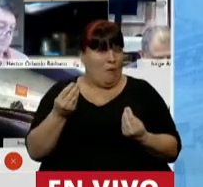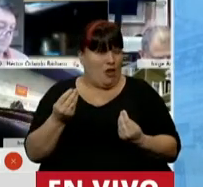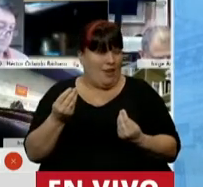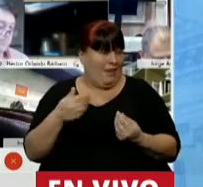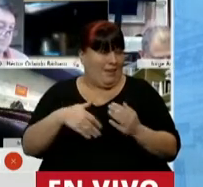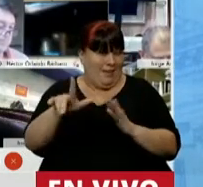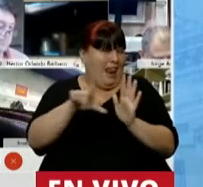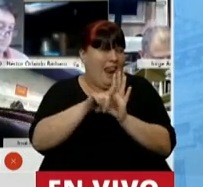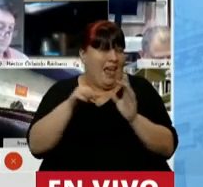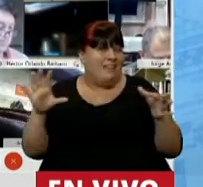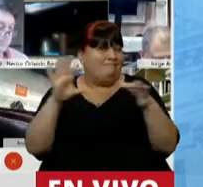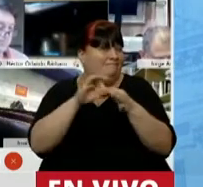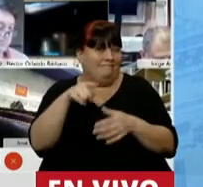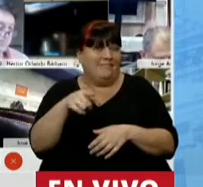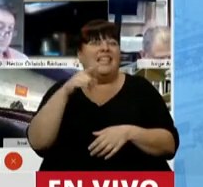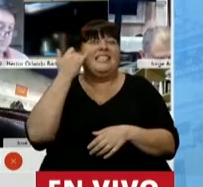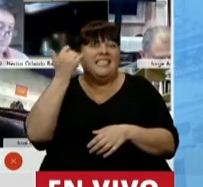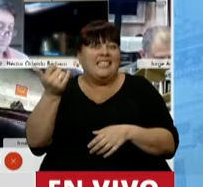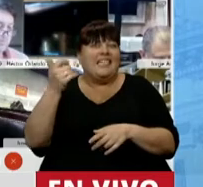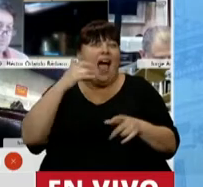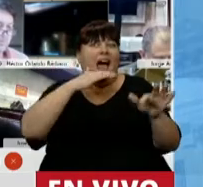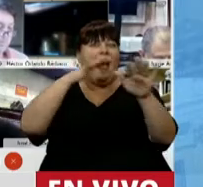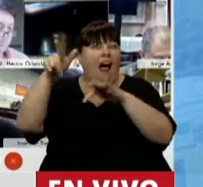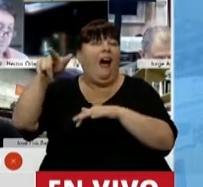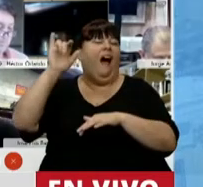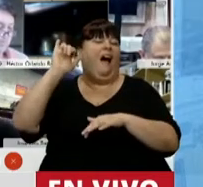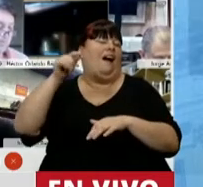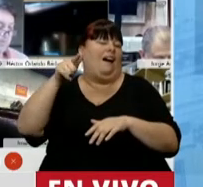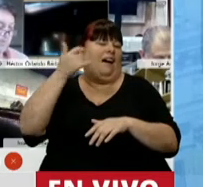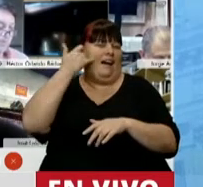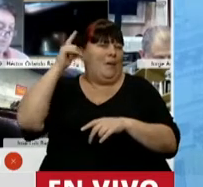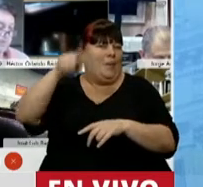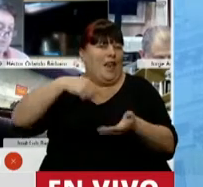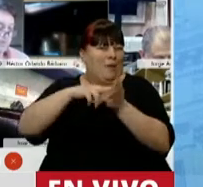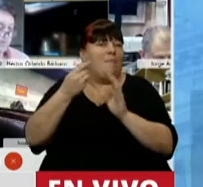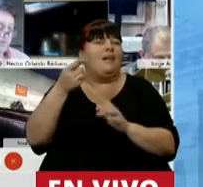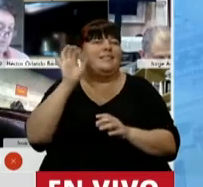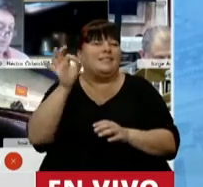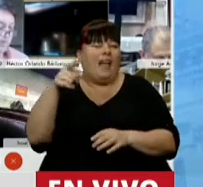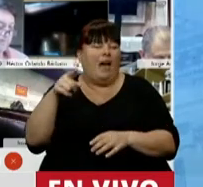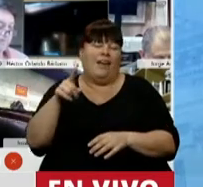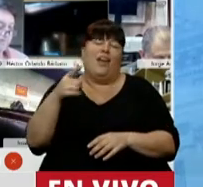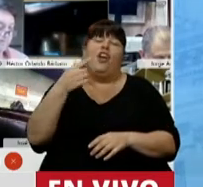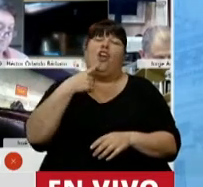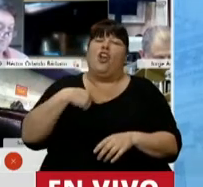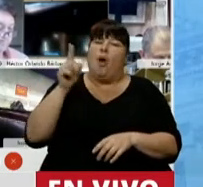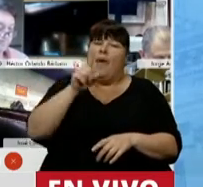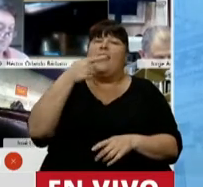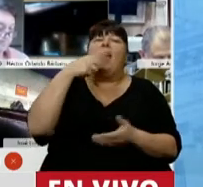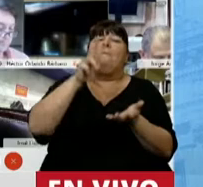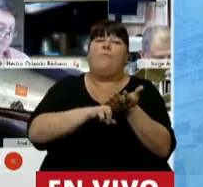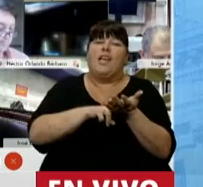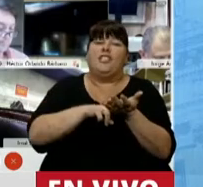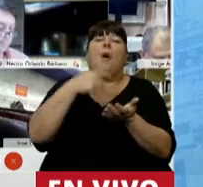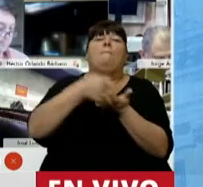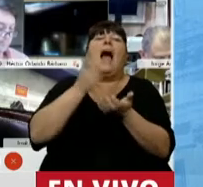El anuncio de esta ley, que ya empezó a traer consecuencias, porque están midiendo. Y que no me digan que este impuesto no